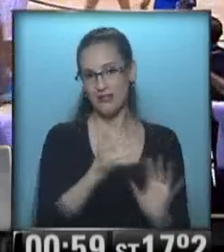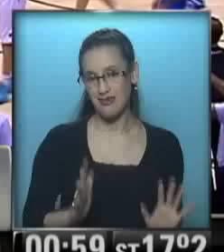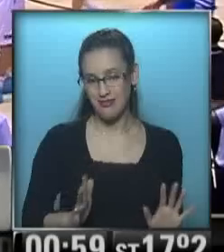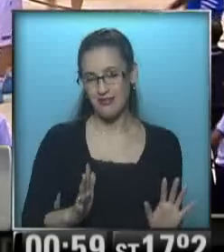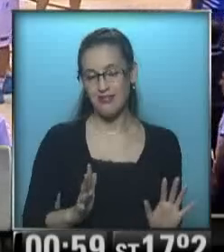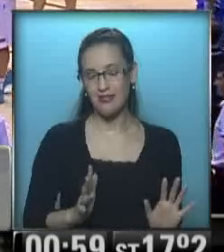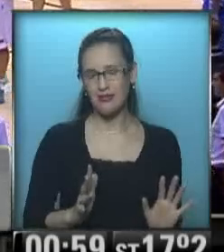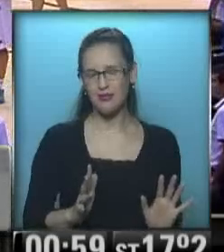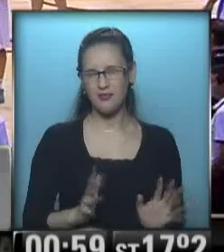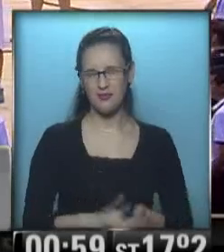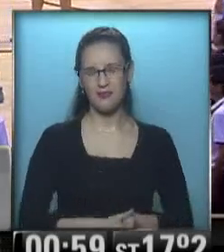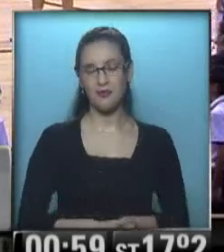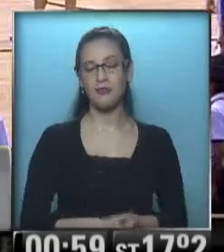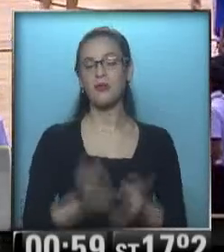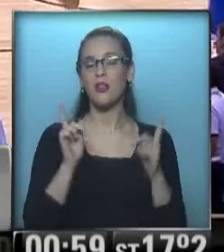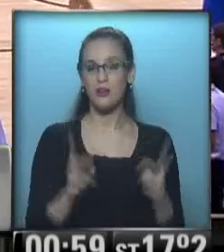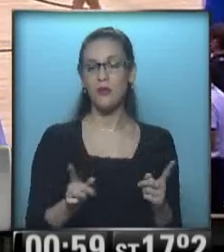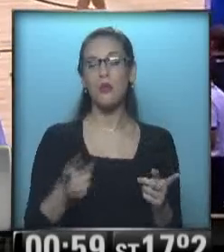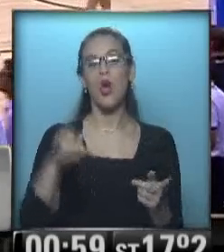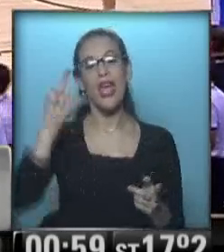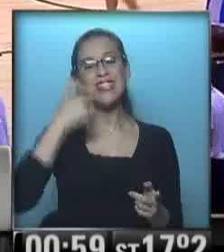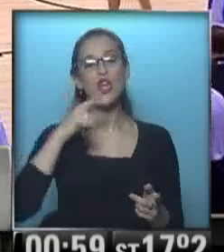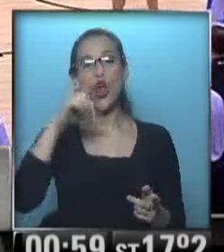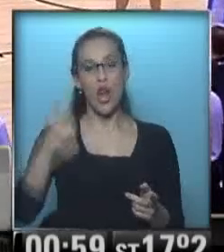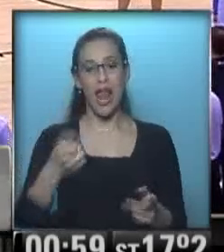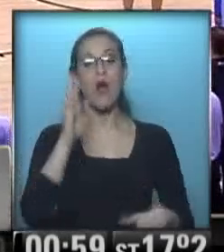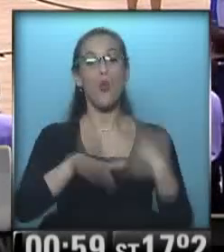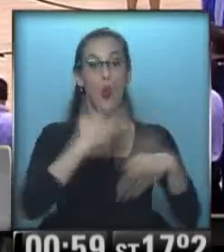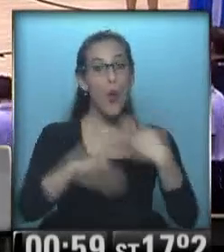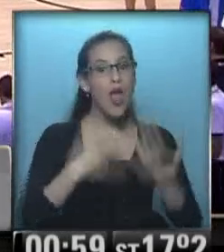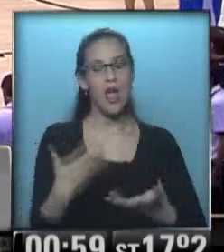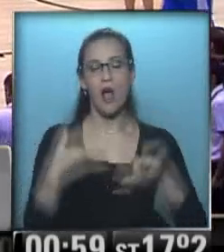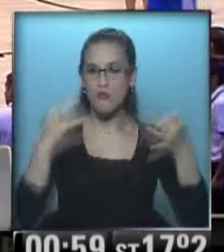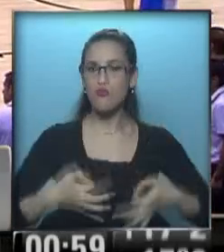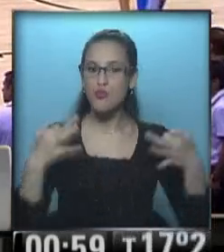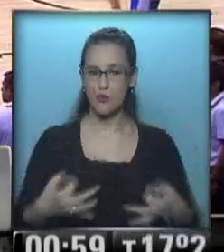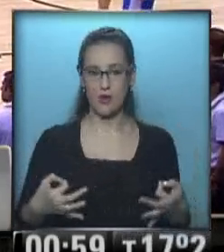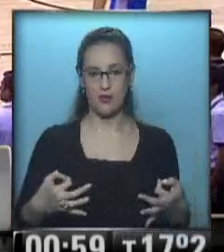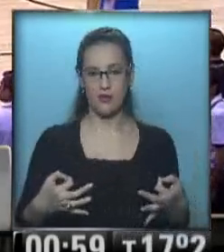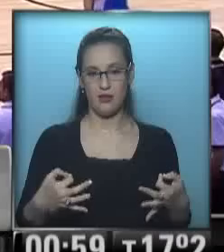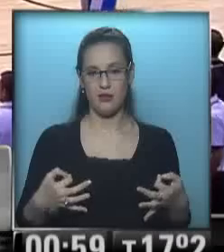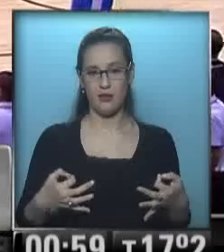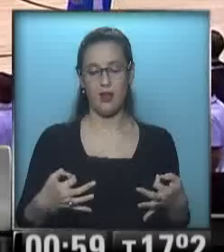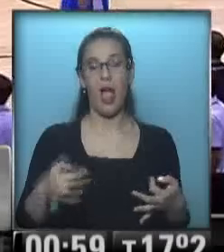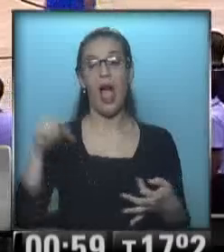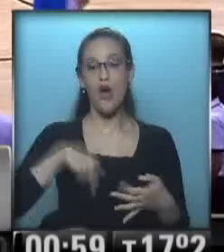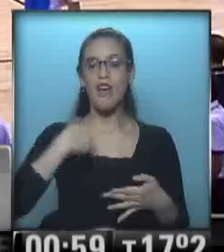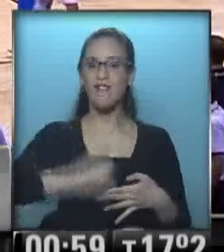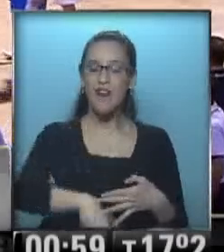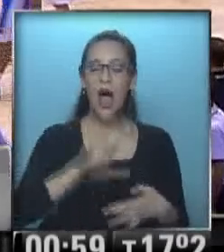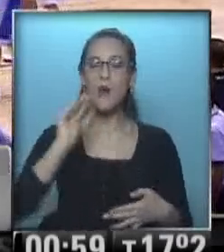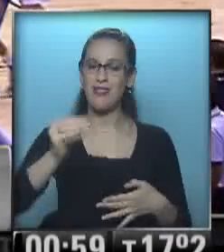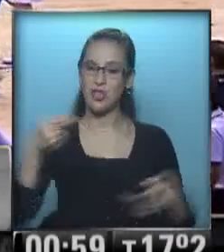caído la selección argentina con otra vez un Luis Scola jugando en un altísimo nivel, ahora va a tener que enfrentar a Brasil. Y es uno de los